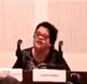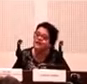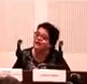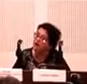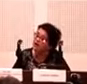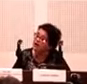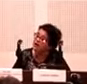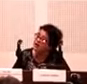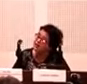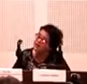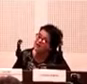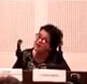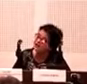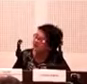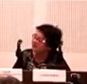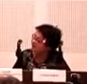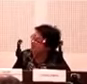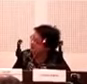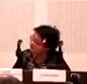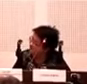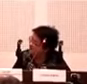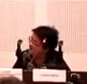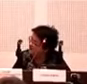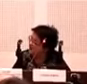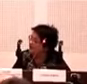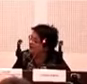¿Tienes al lado a Carlos? ¿Te llamas Carlos?